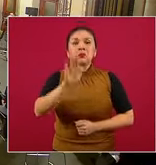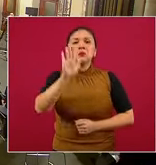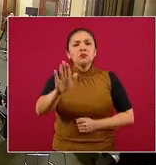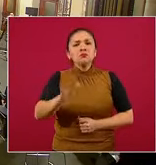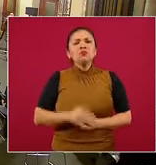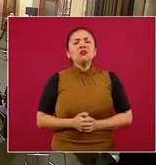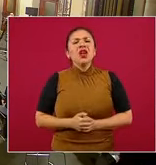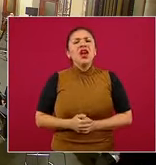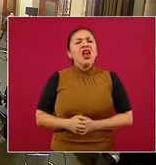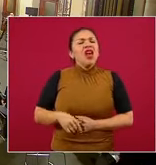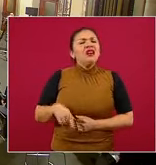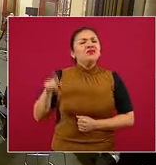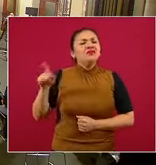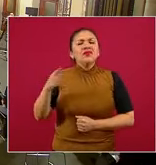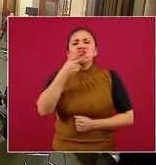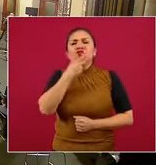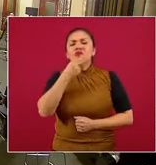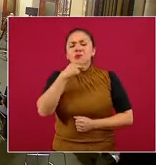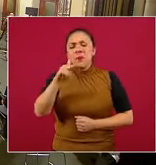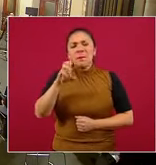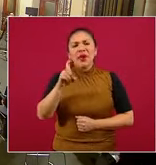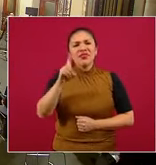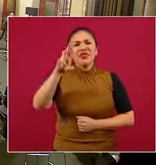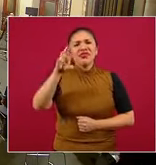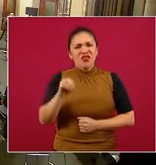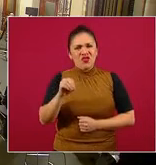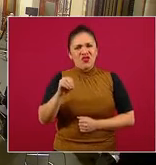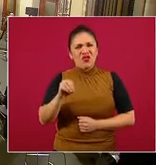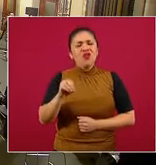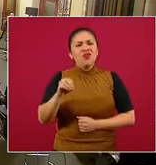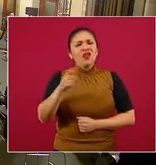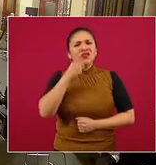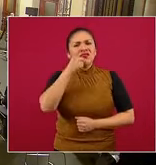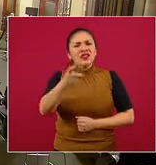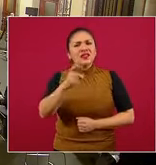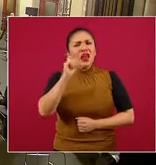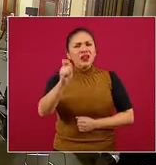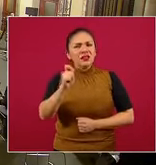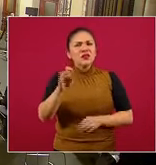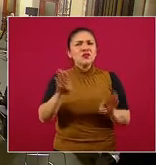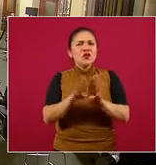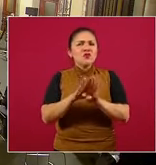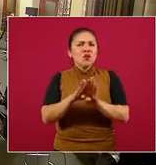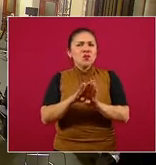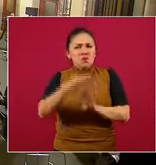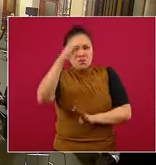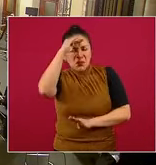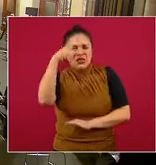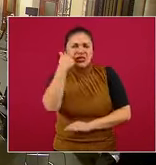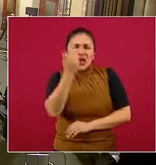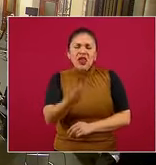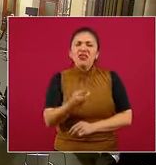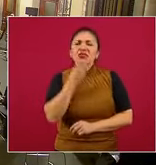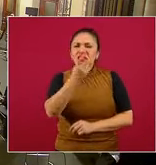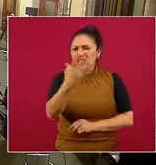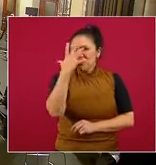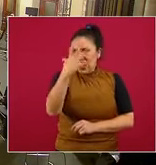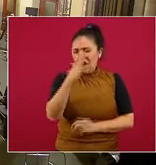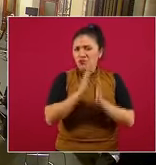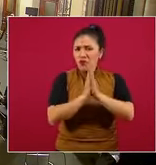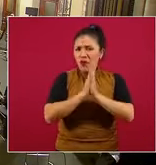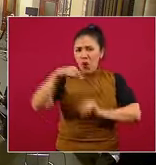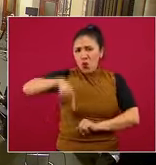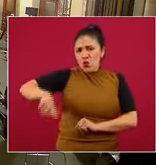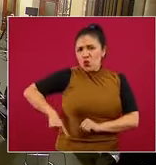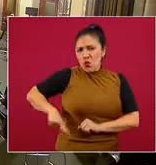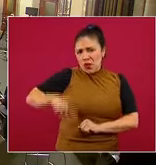las declaraciones de Tedros Adhanom, en particular, bueno, siendo un tanto crítico y pedirle seriedad al gobierno de México en el